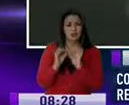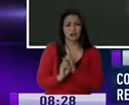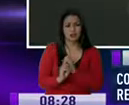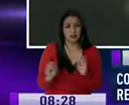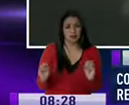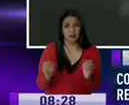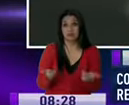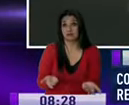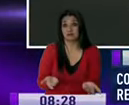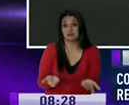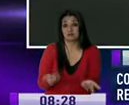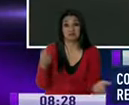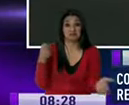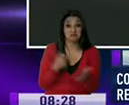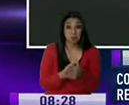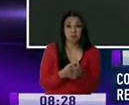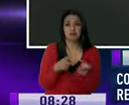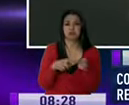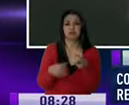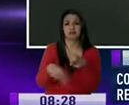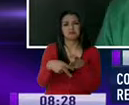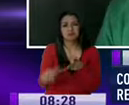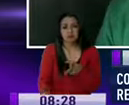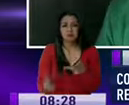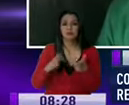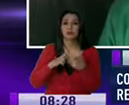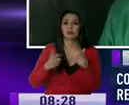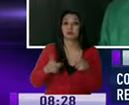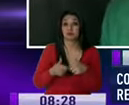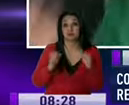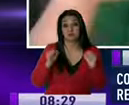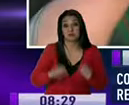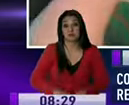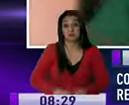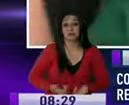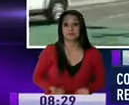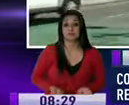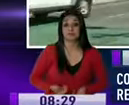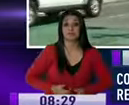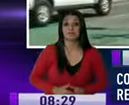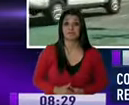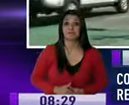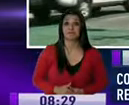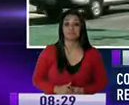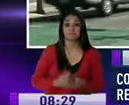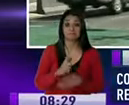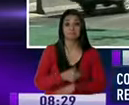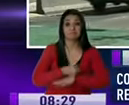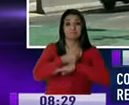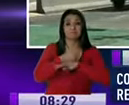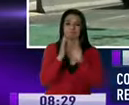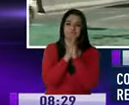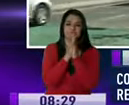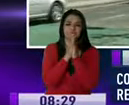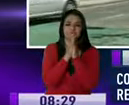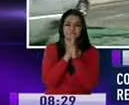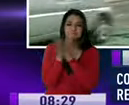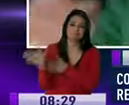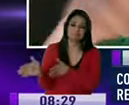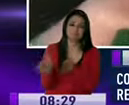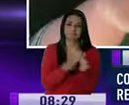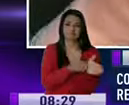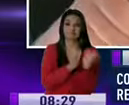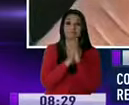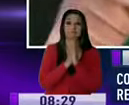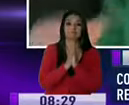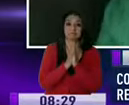puede realizar es problemas en accidentes de tránsito, nada más. Así que autoridades, ya saben, petitorio